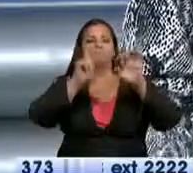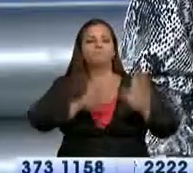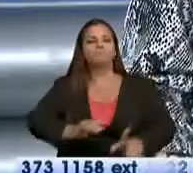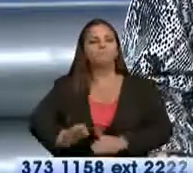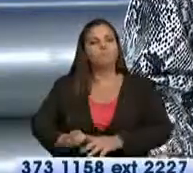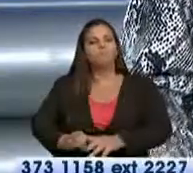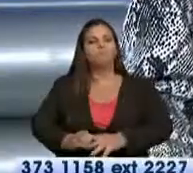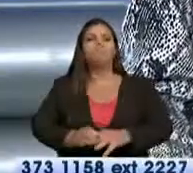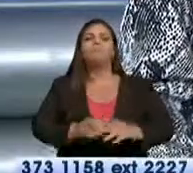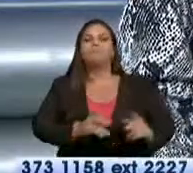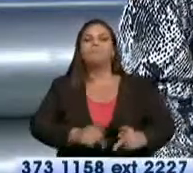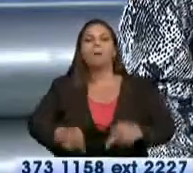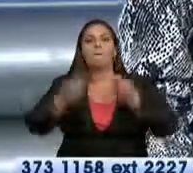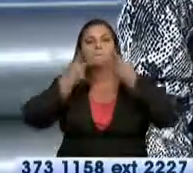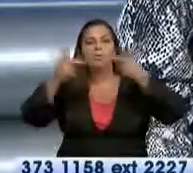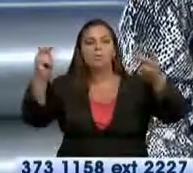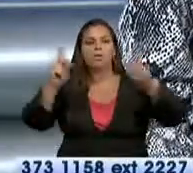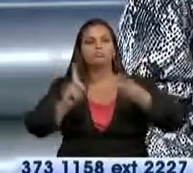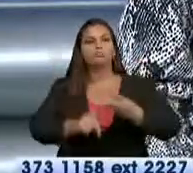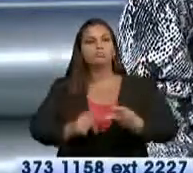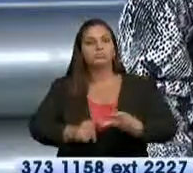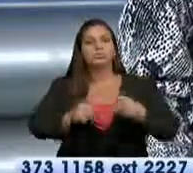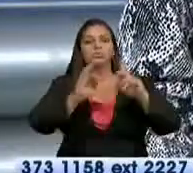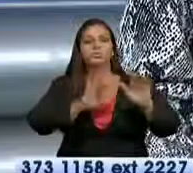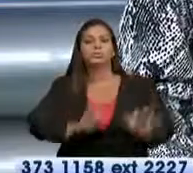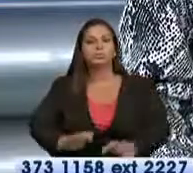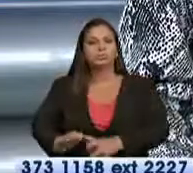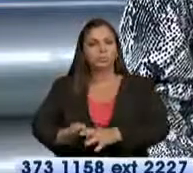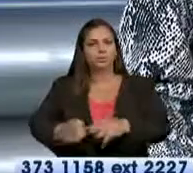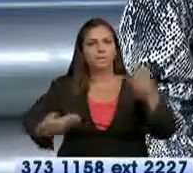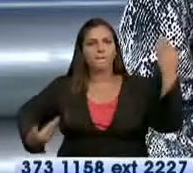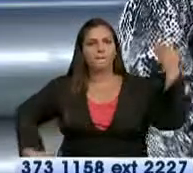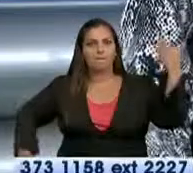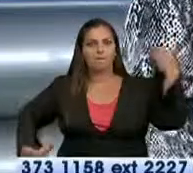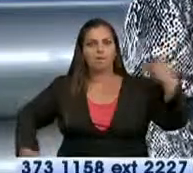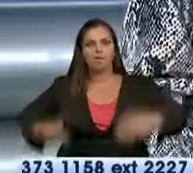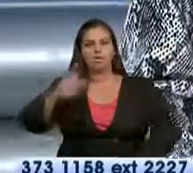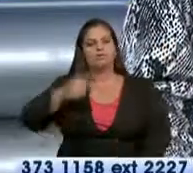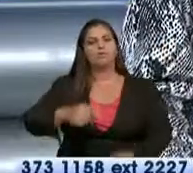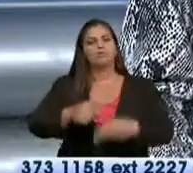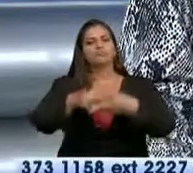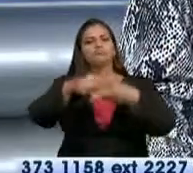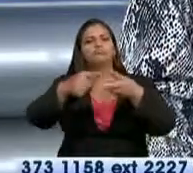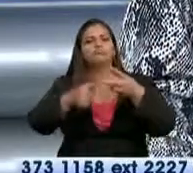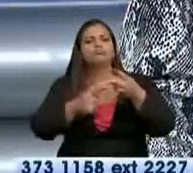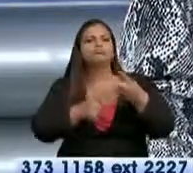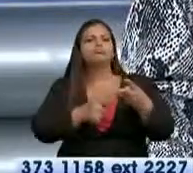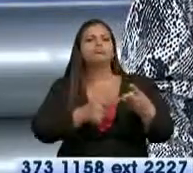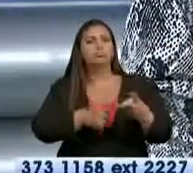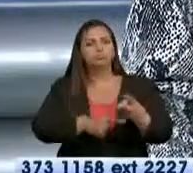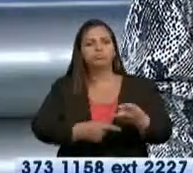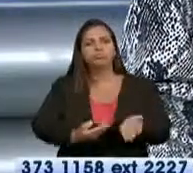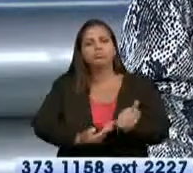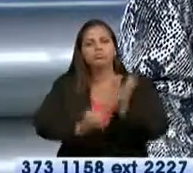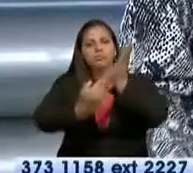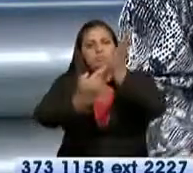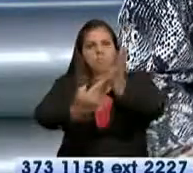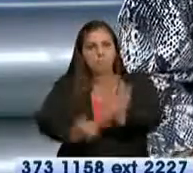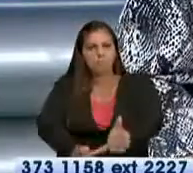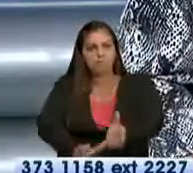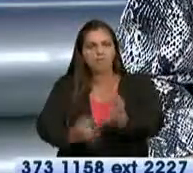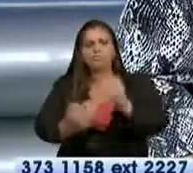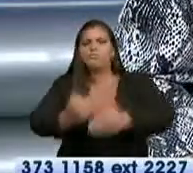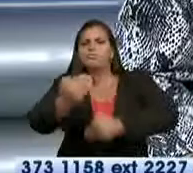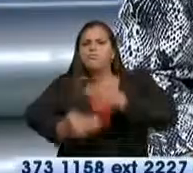Política, Paola Pavón, presentaron los resultados de la primera fase del diálogo nacional. Los proyectos de ley de plusvalía y herencias